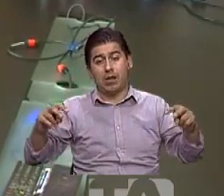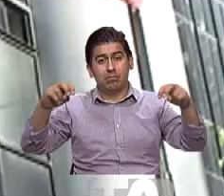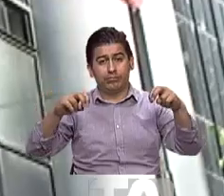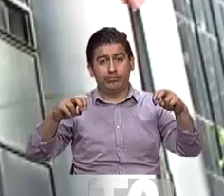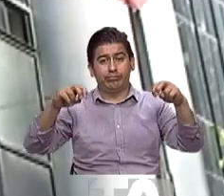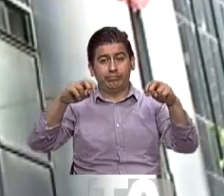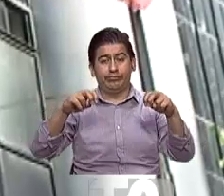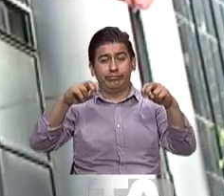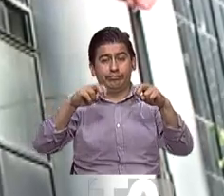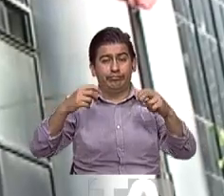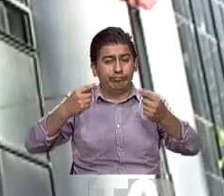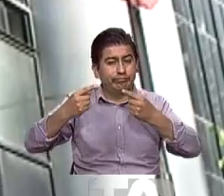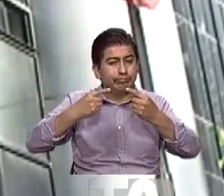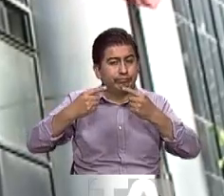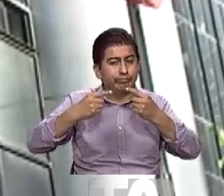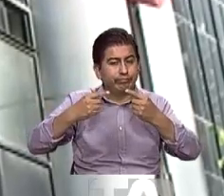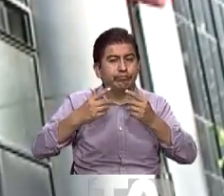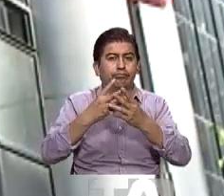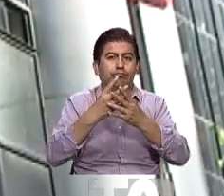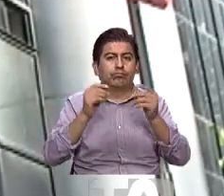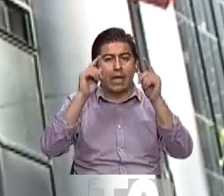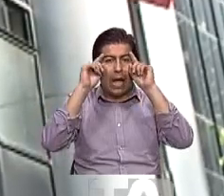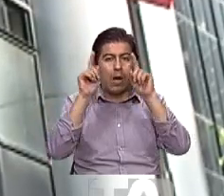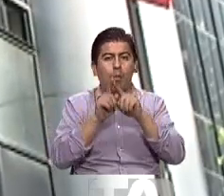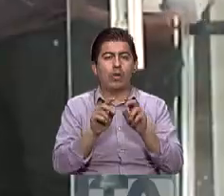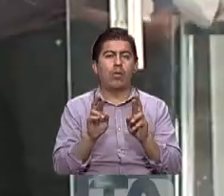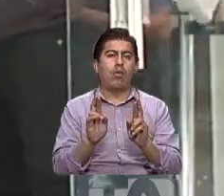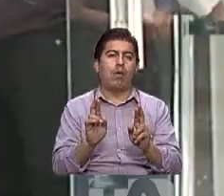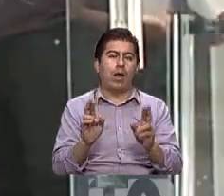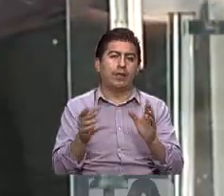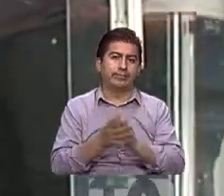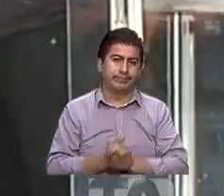conseguir un consenso entre los dos sectores. En Quito, Freddy Paredes, 24 horas.